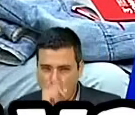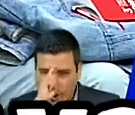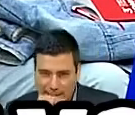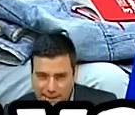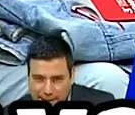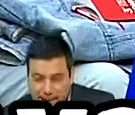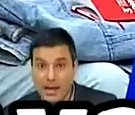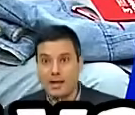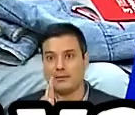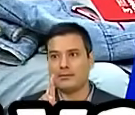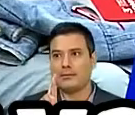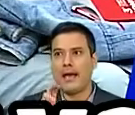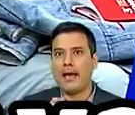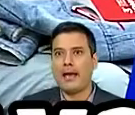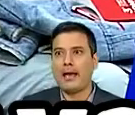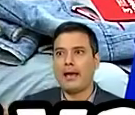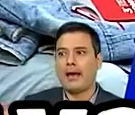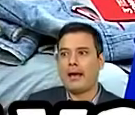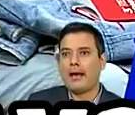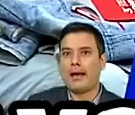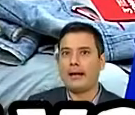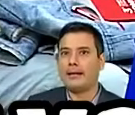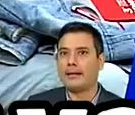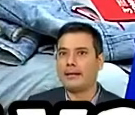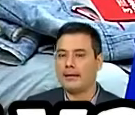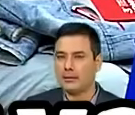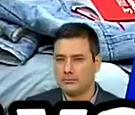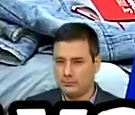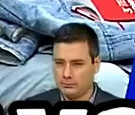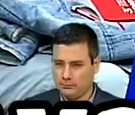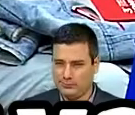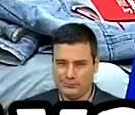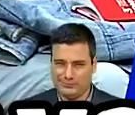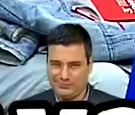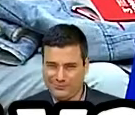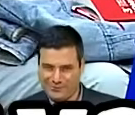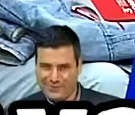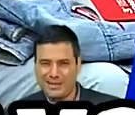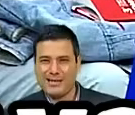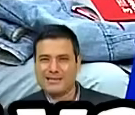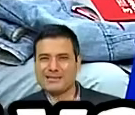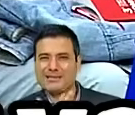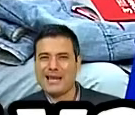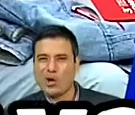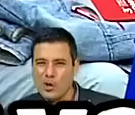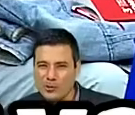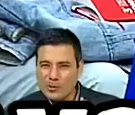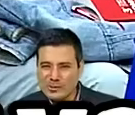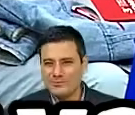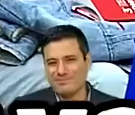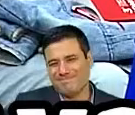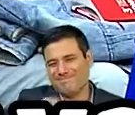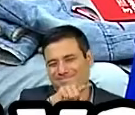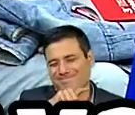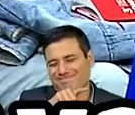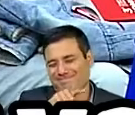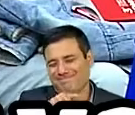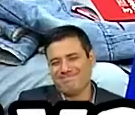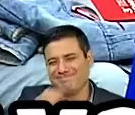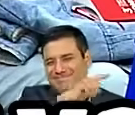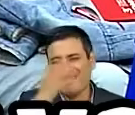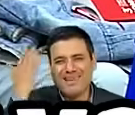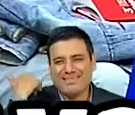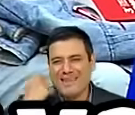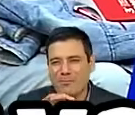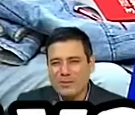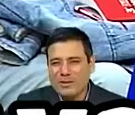debatiendo, porque como lo demostró Sergio Gutiérrez, pues lo votaron en contra. Bueno, acabo de poner el audio diciendo que si